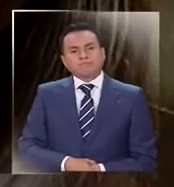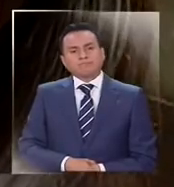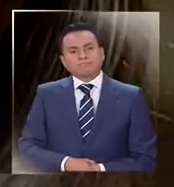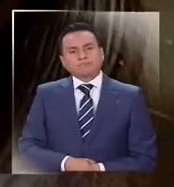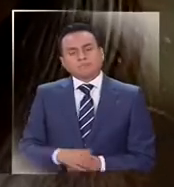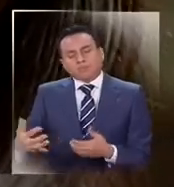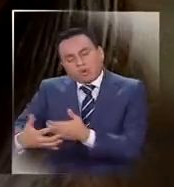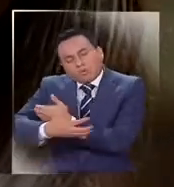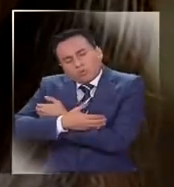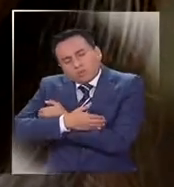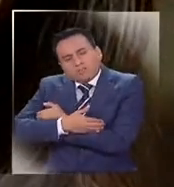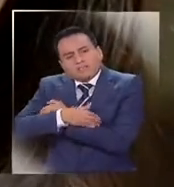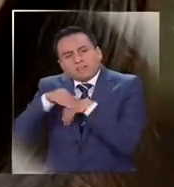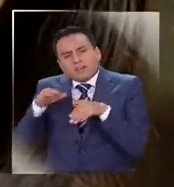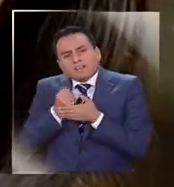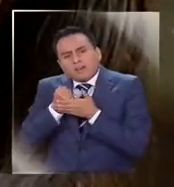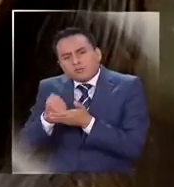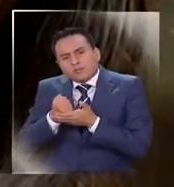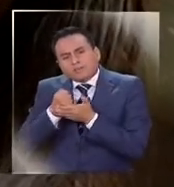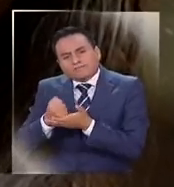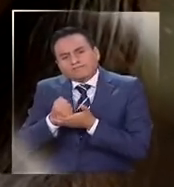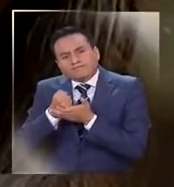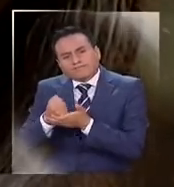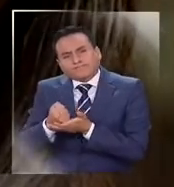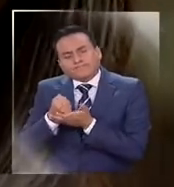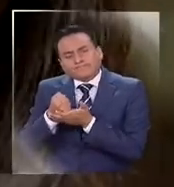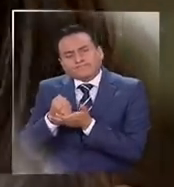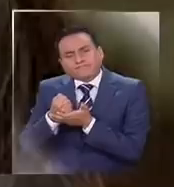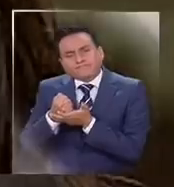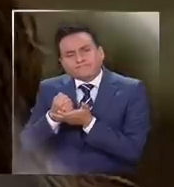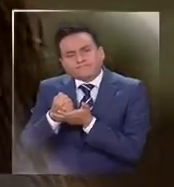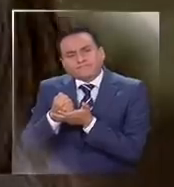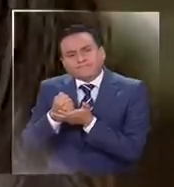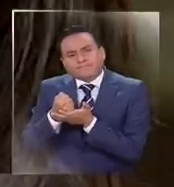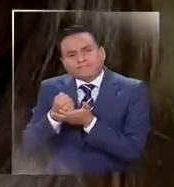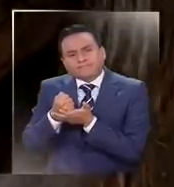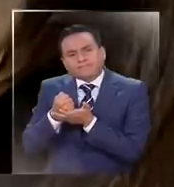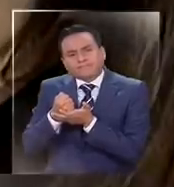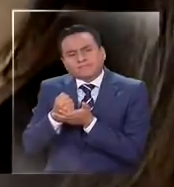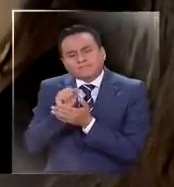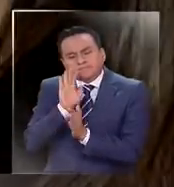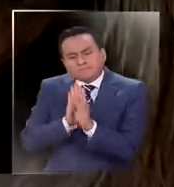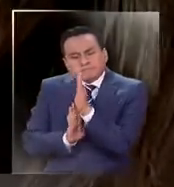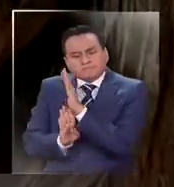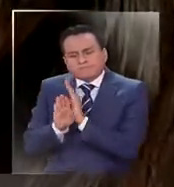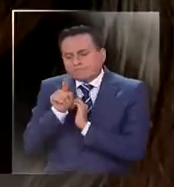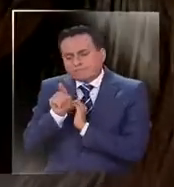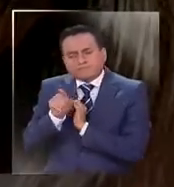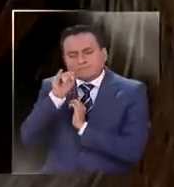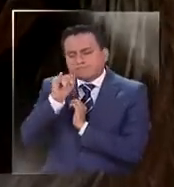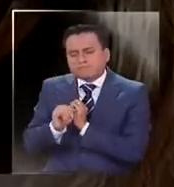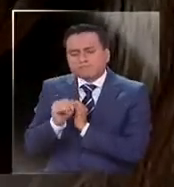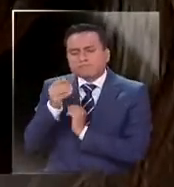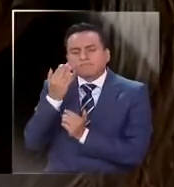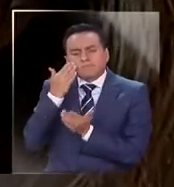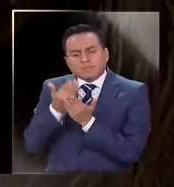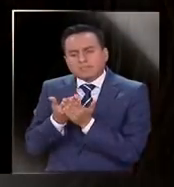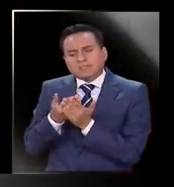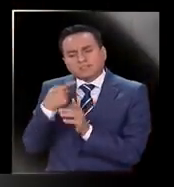Lo acoges, tratas de ayudarlo y tratas de seguir velando siempre por su